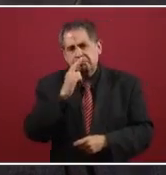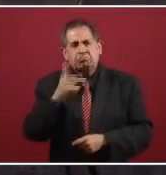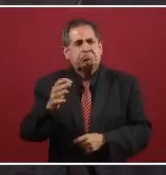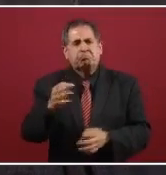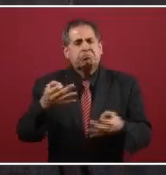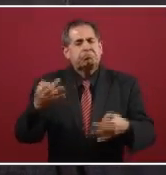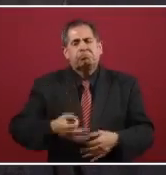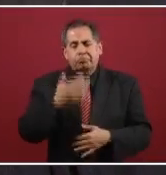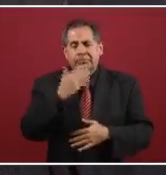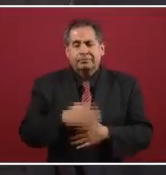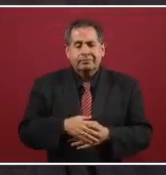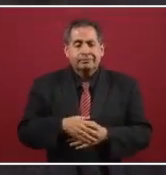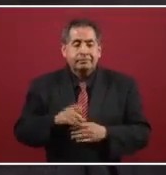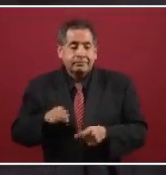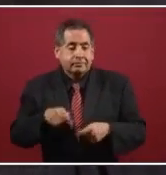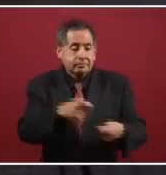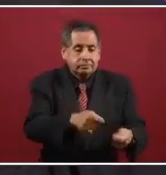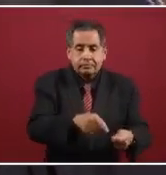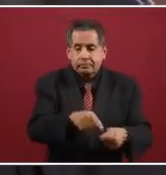La intermediación